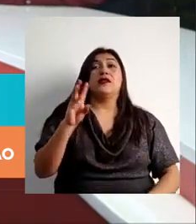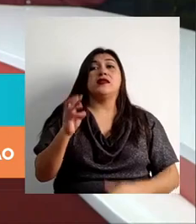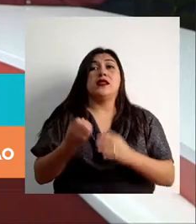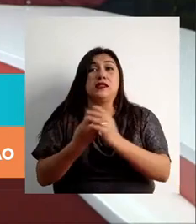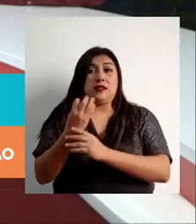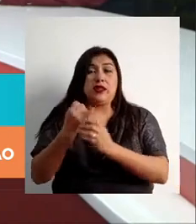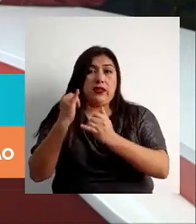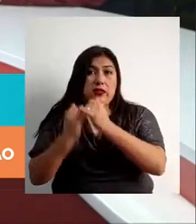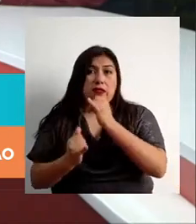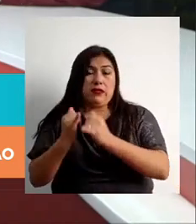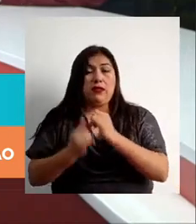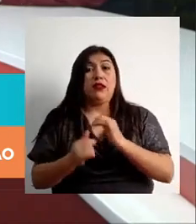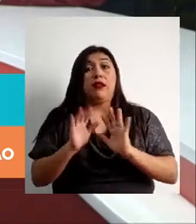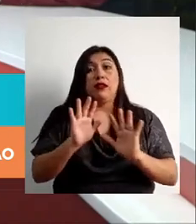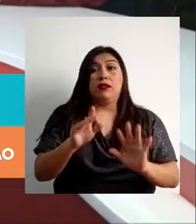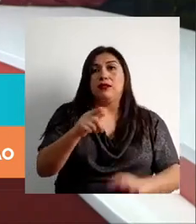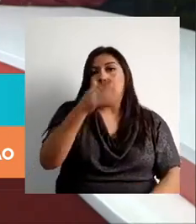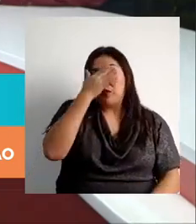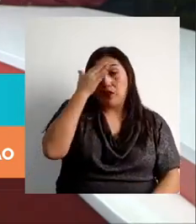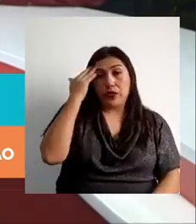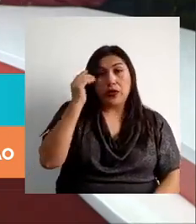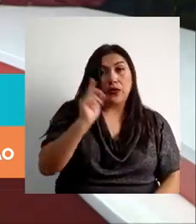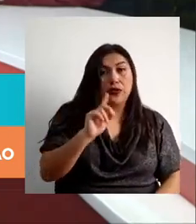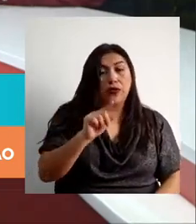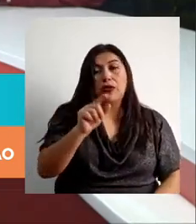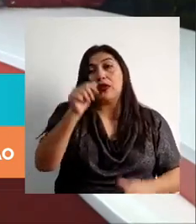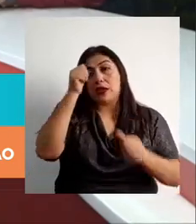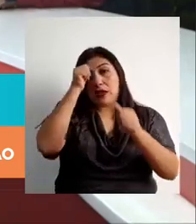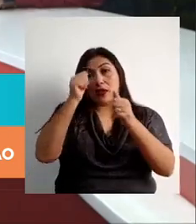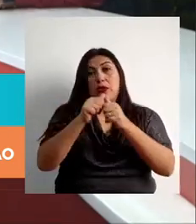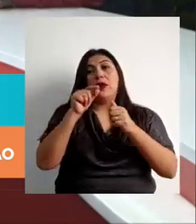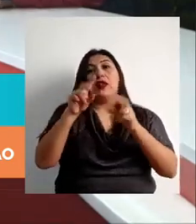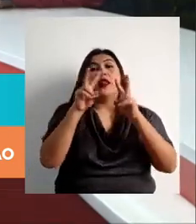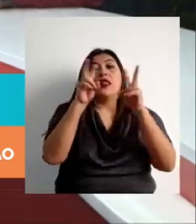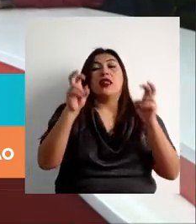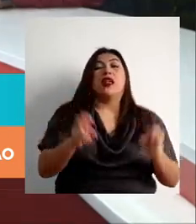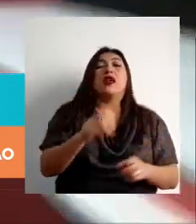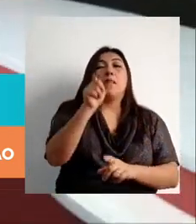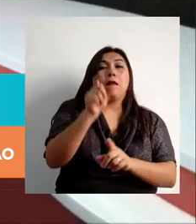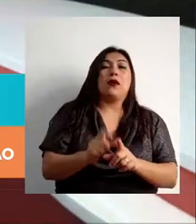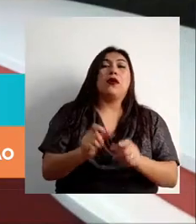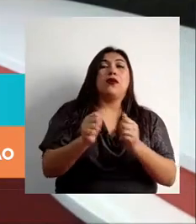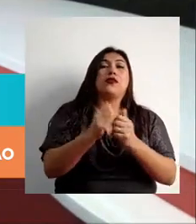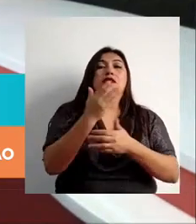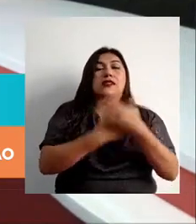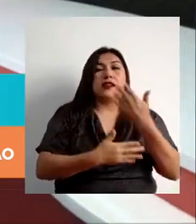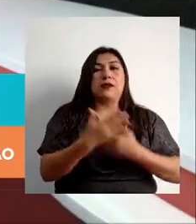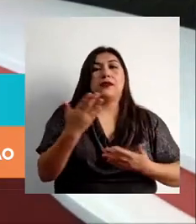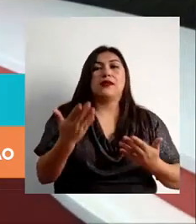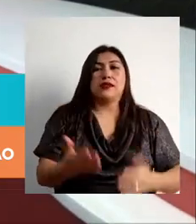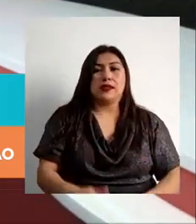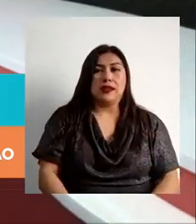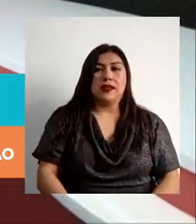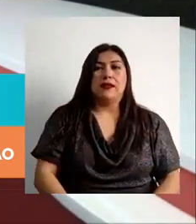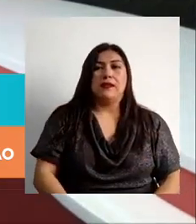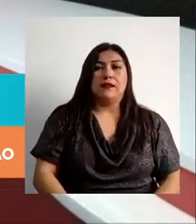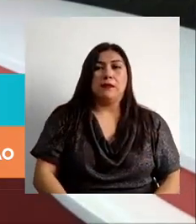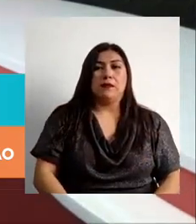septiembre. Y no se olviden, recordándoles a todos que el término adecuado es persona